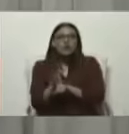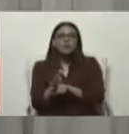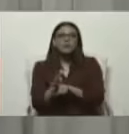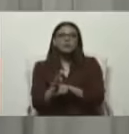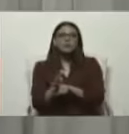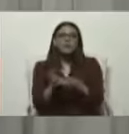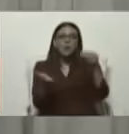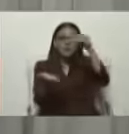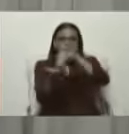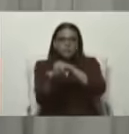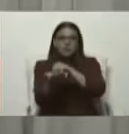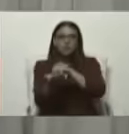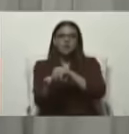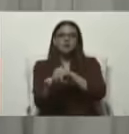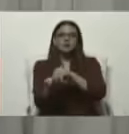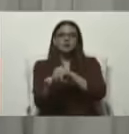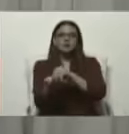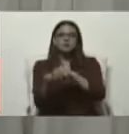como